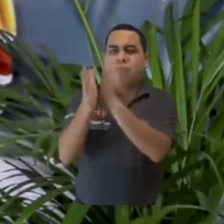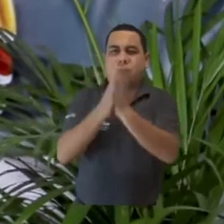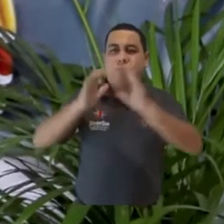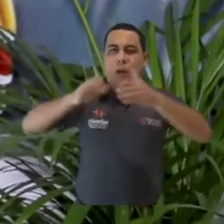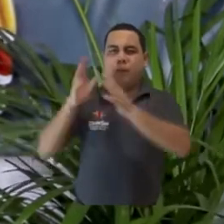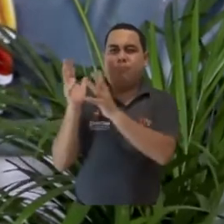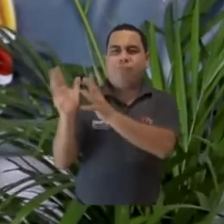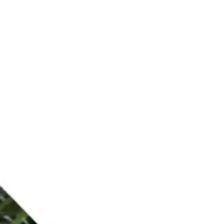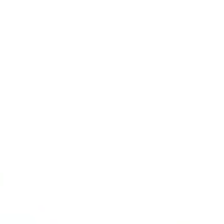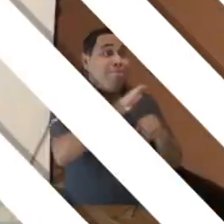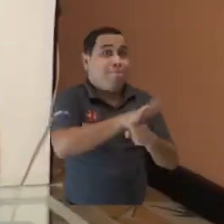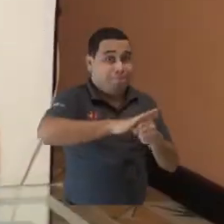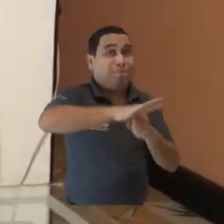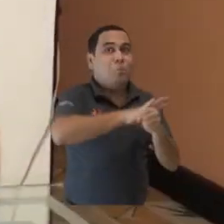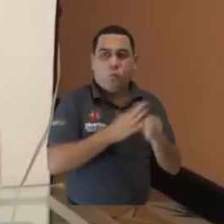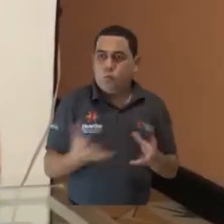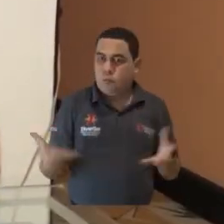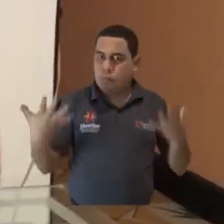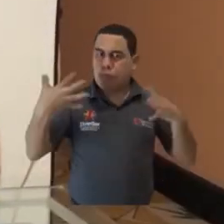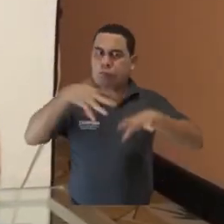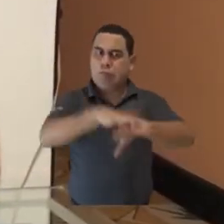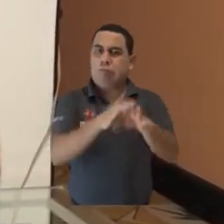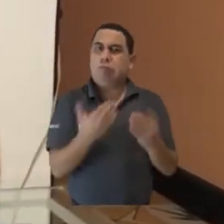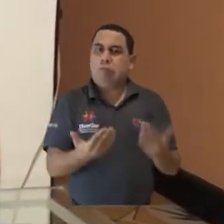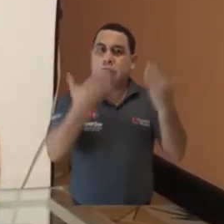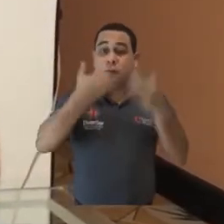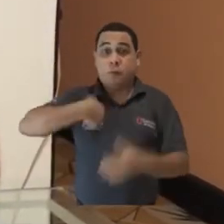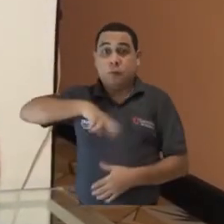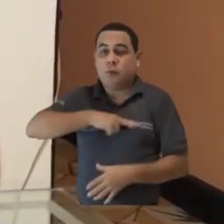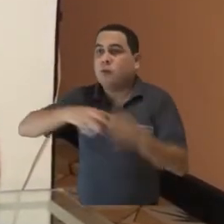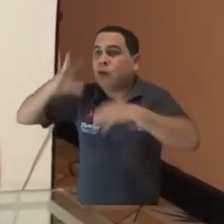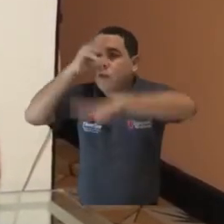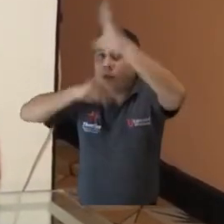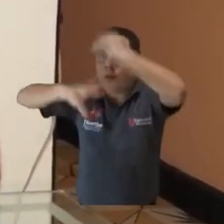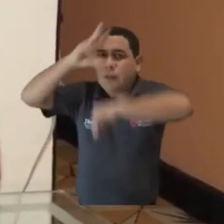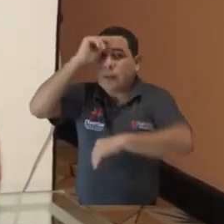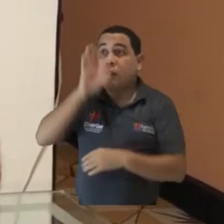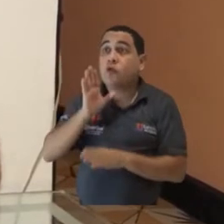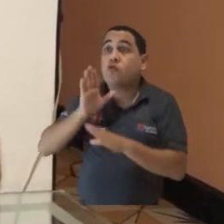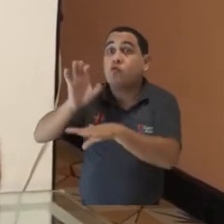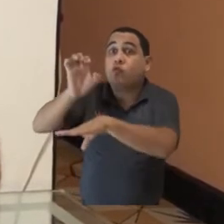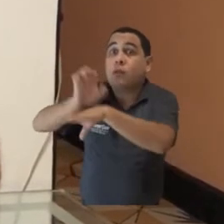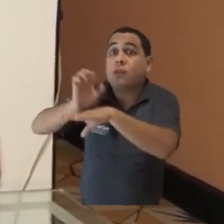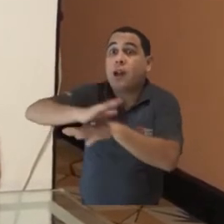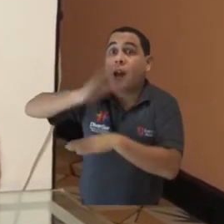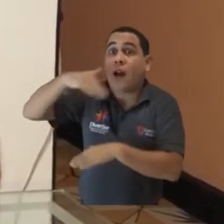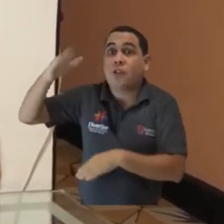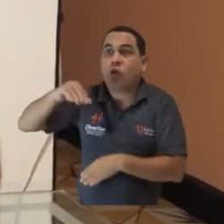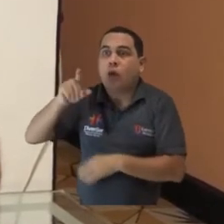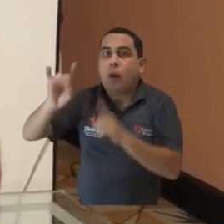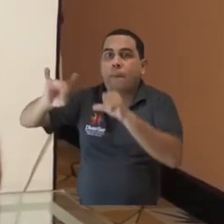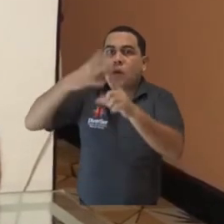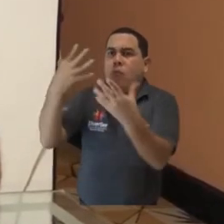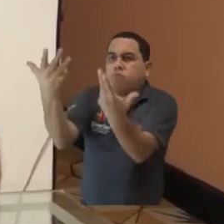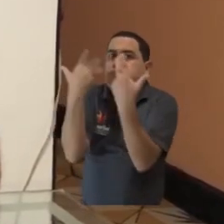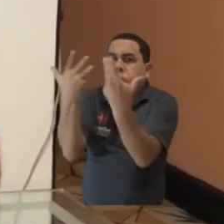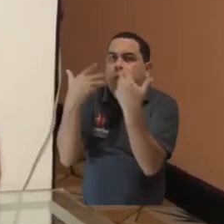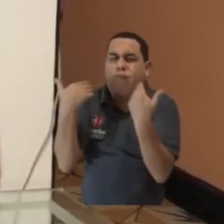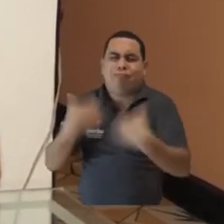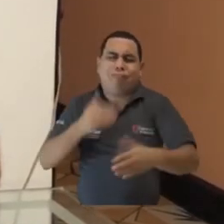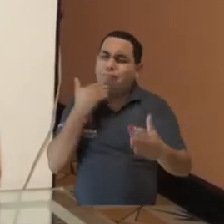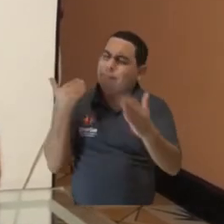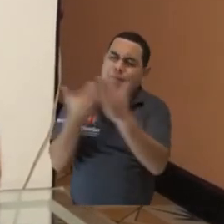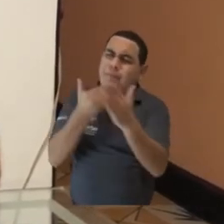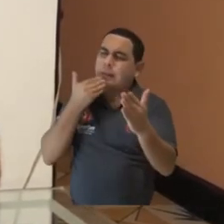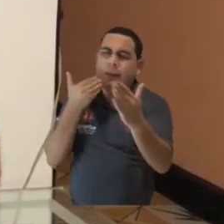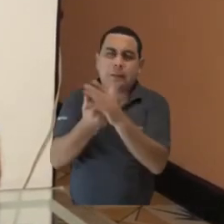todo sincrónicas. Quiero destacar la oportunidad de haber aprendido con la IU Digital de Antioquia el curso en ambientes digitales, porque aprendí